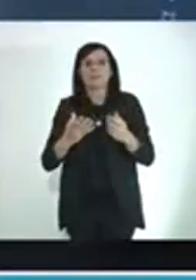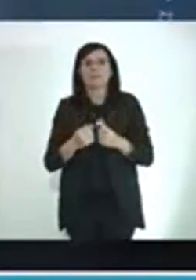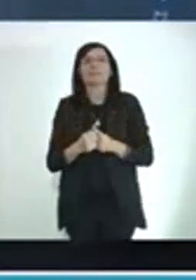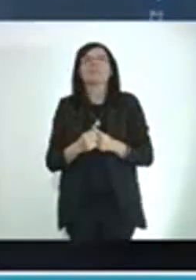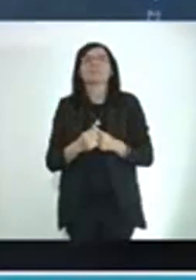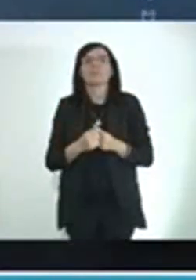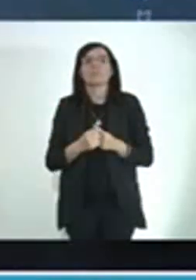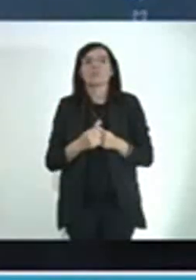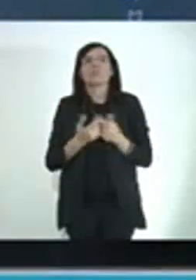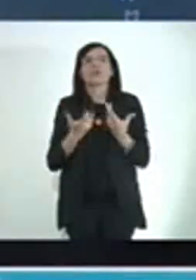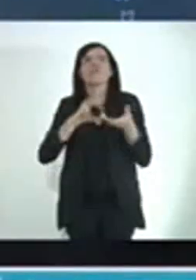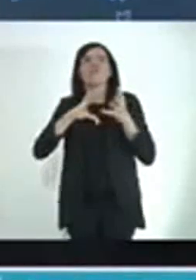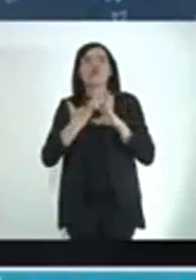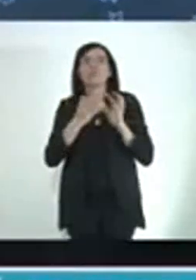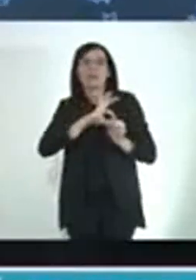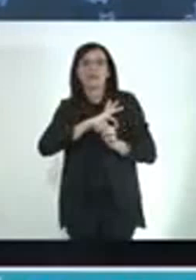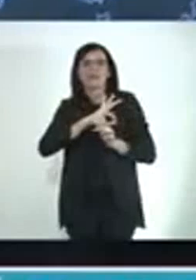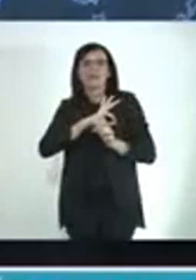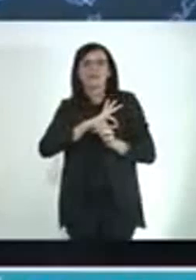los exámenes, claro, para poder